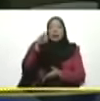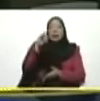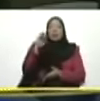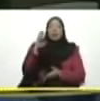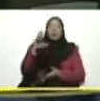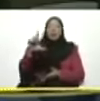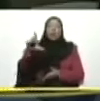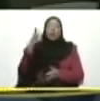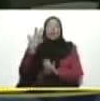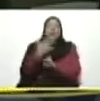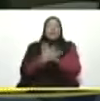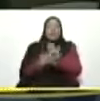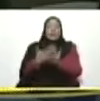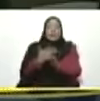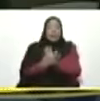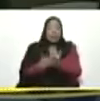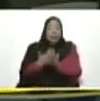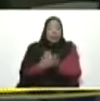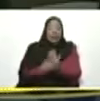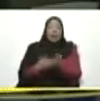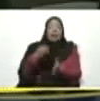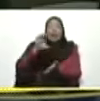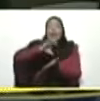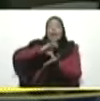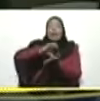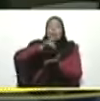antigua Constantinopla,